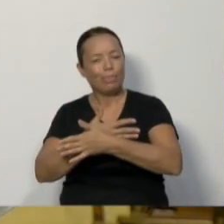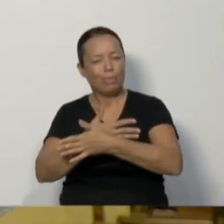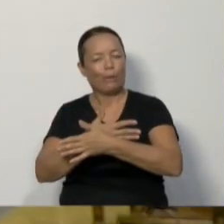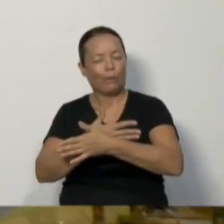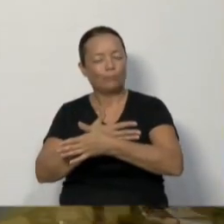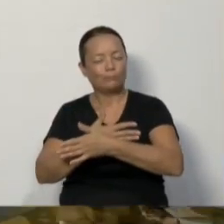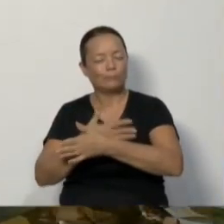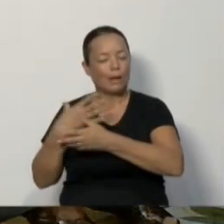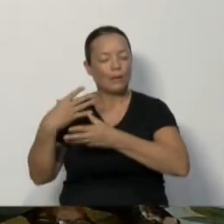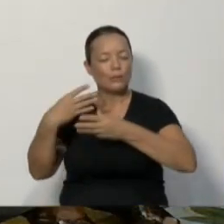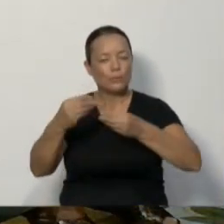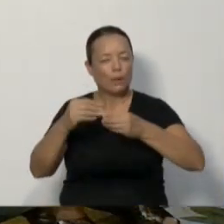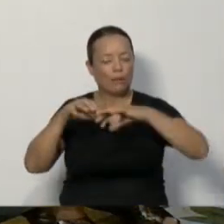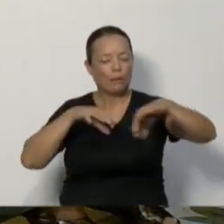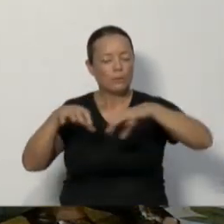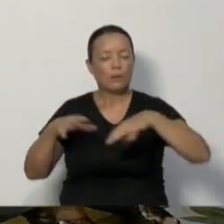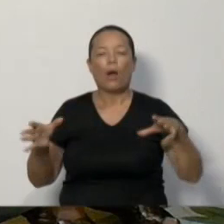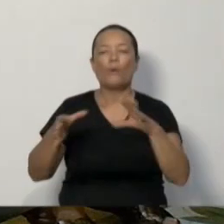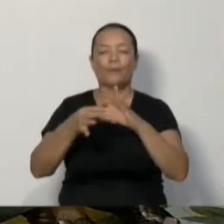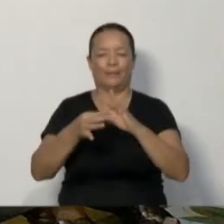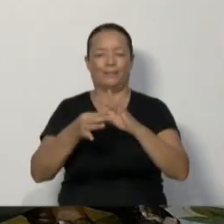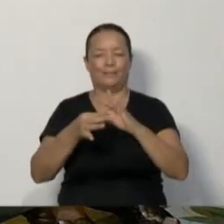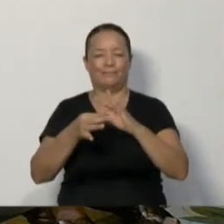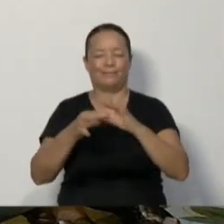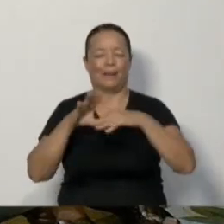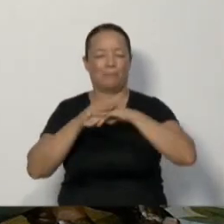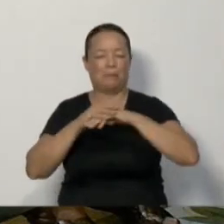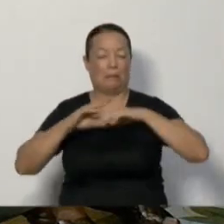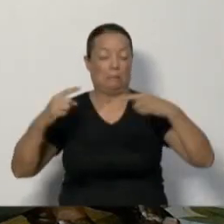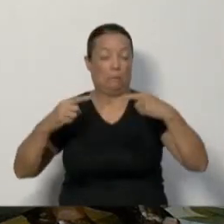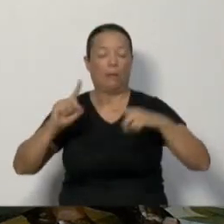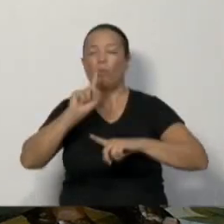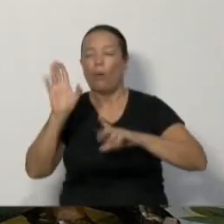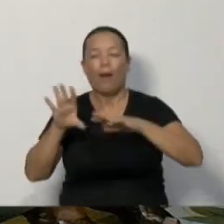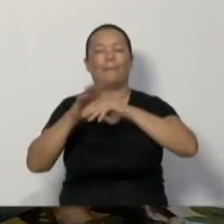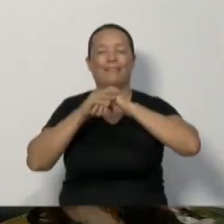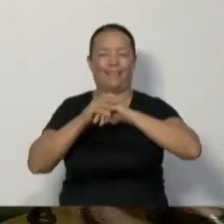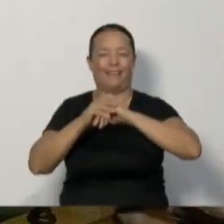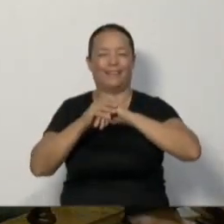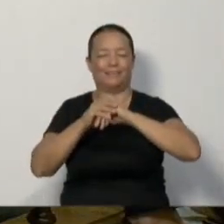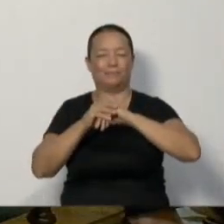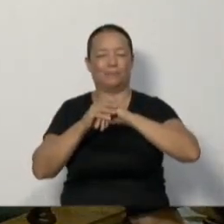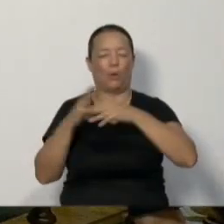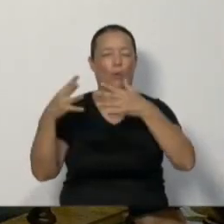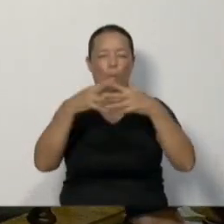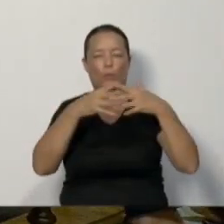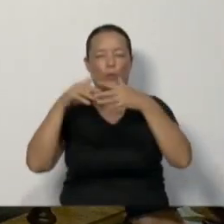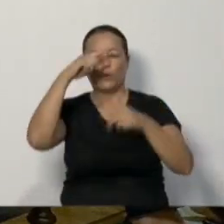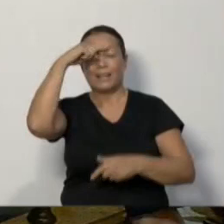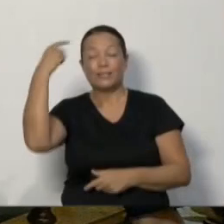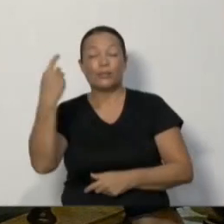cubrir las heridas de la división y de la enemistad. Pero si no llegamos a una profunda comunión